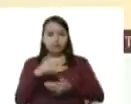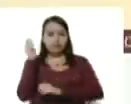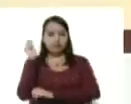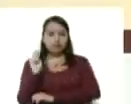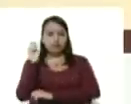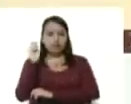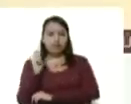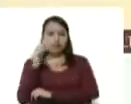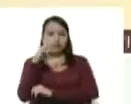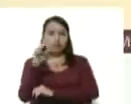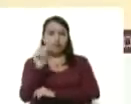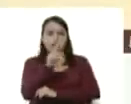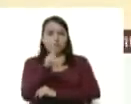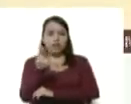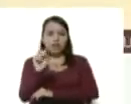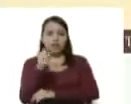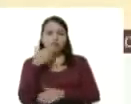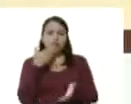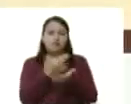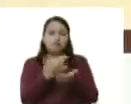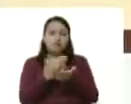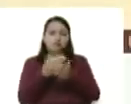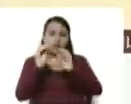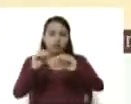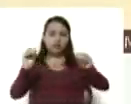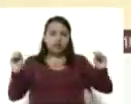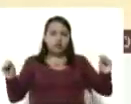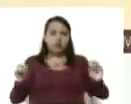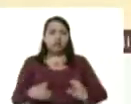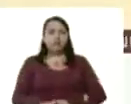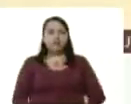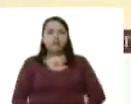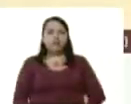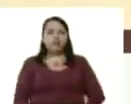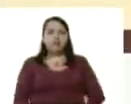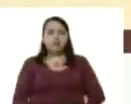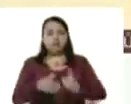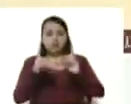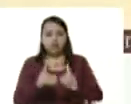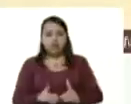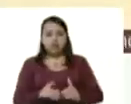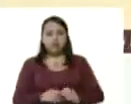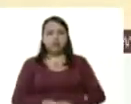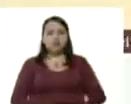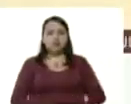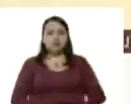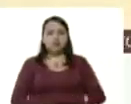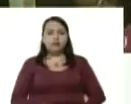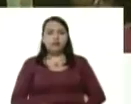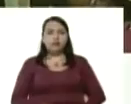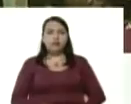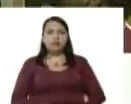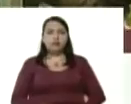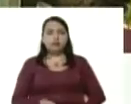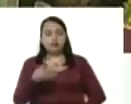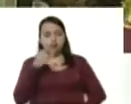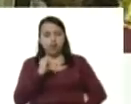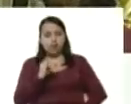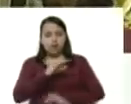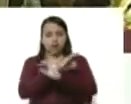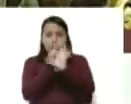Luis Parra, donde propone convocar debidamente al Consejo de Estado. Son consideraciones